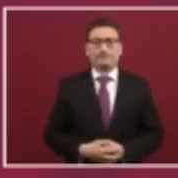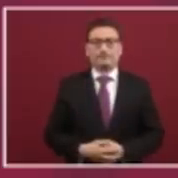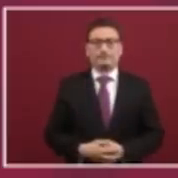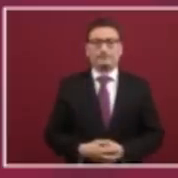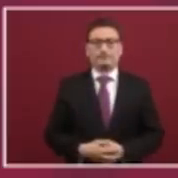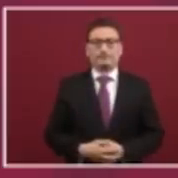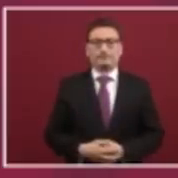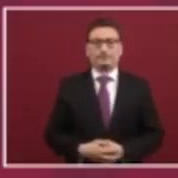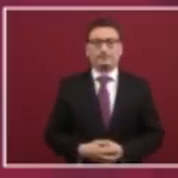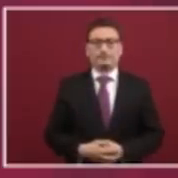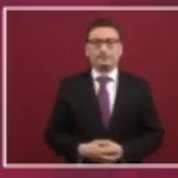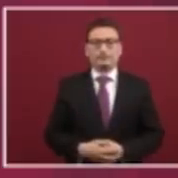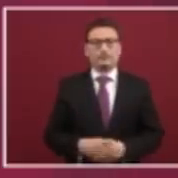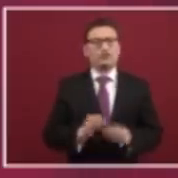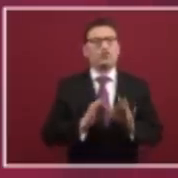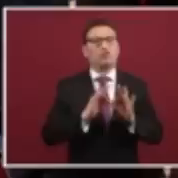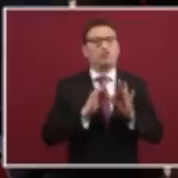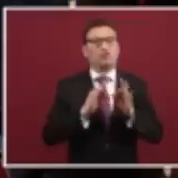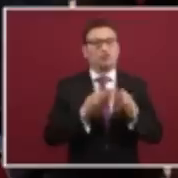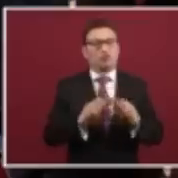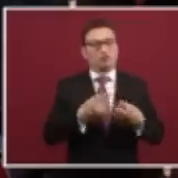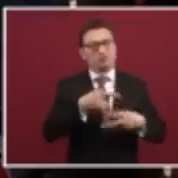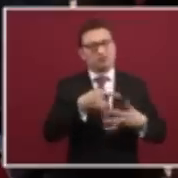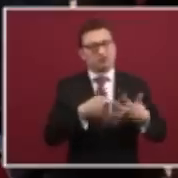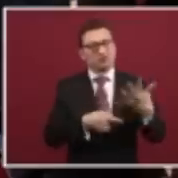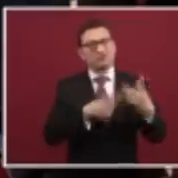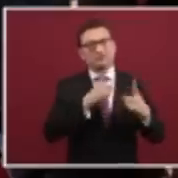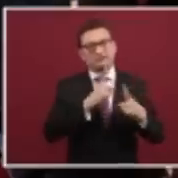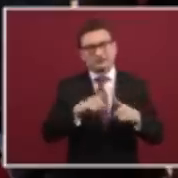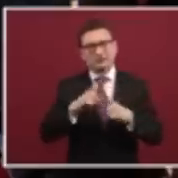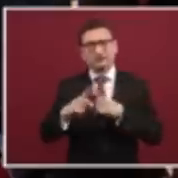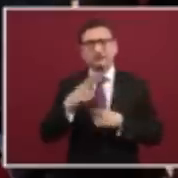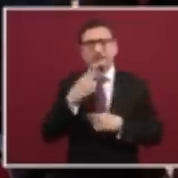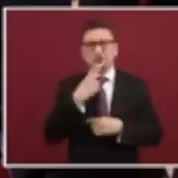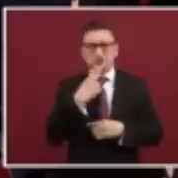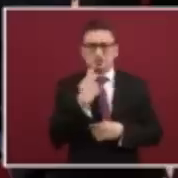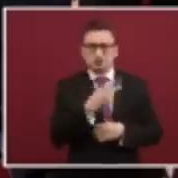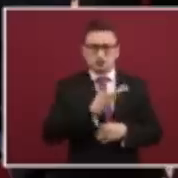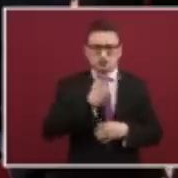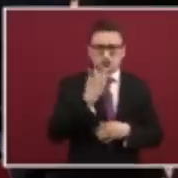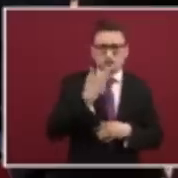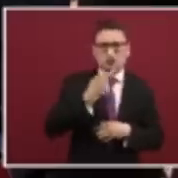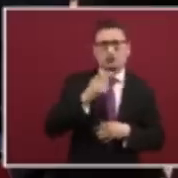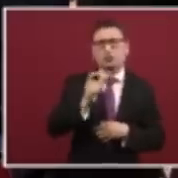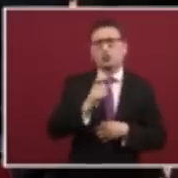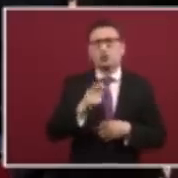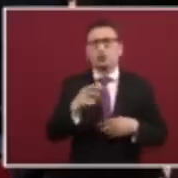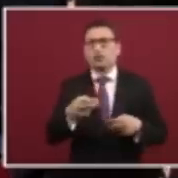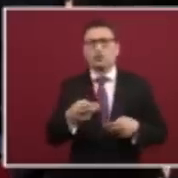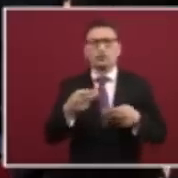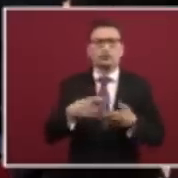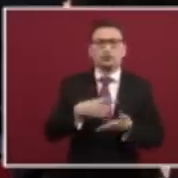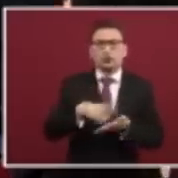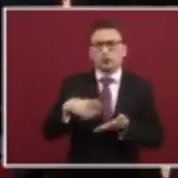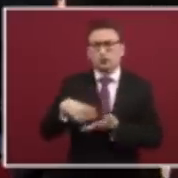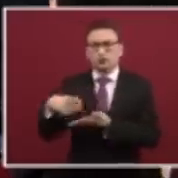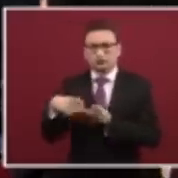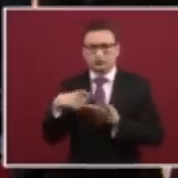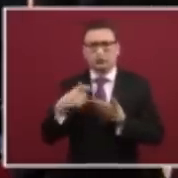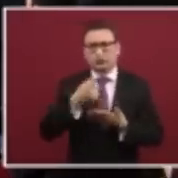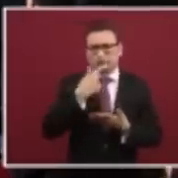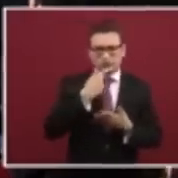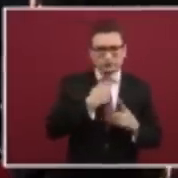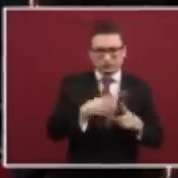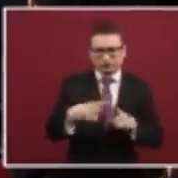existían distintos mecanismos de uso faccioso del mercado de insumos para la salud. Y